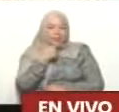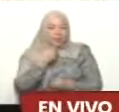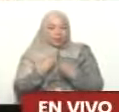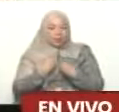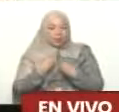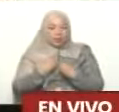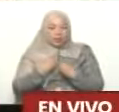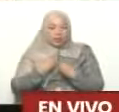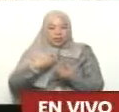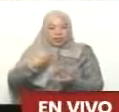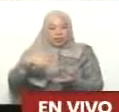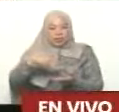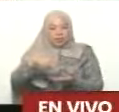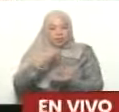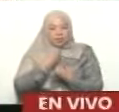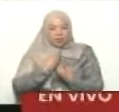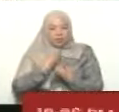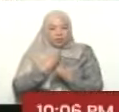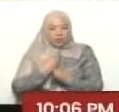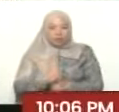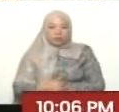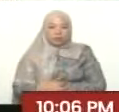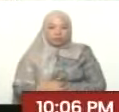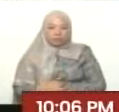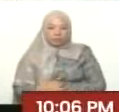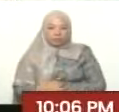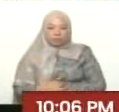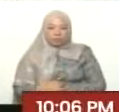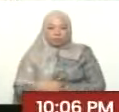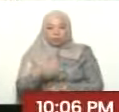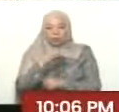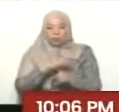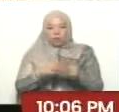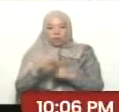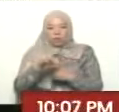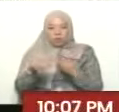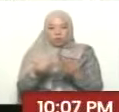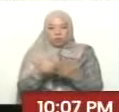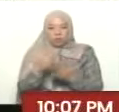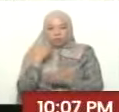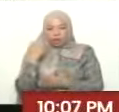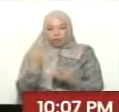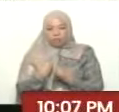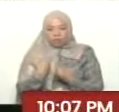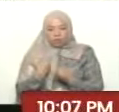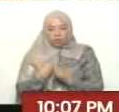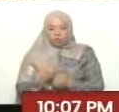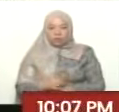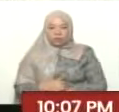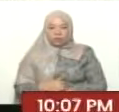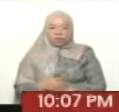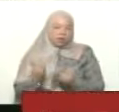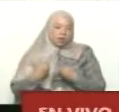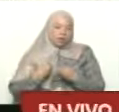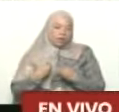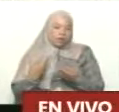el Tamunangue. Que viva la cultura nacional. Y que viva la